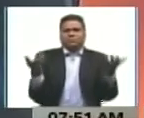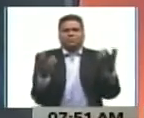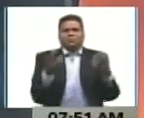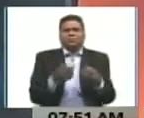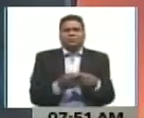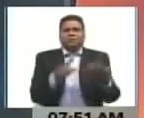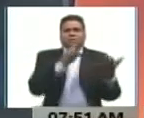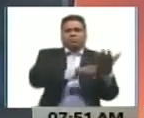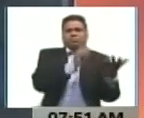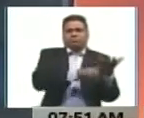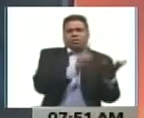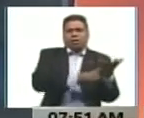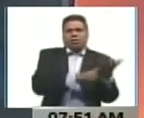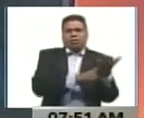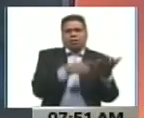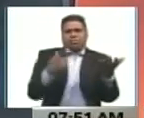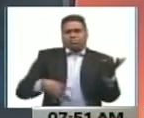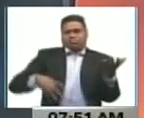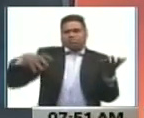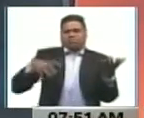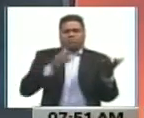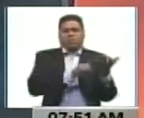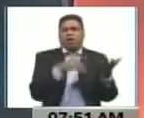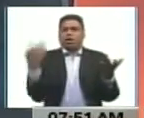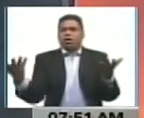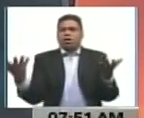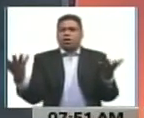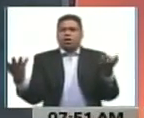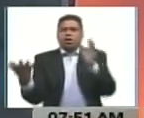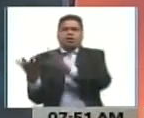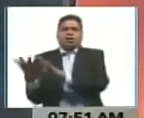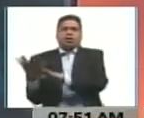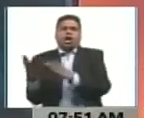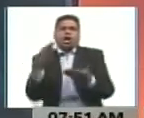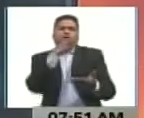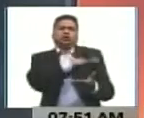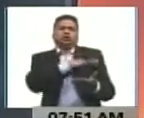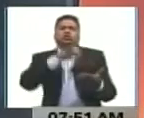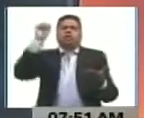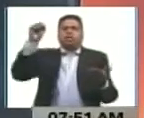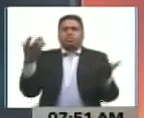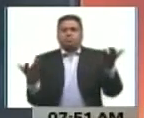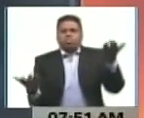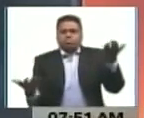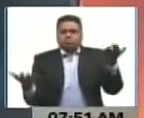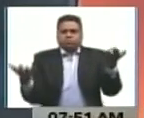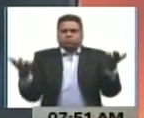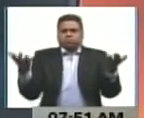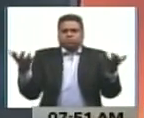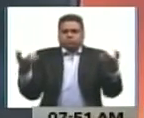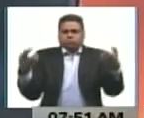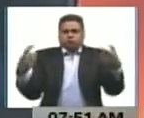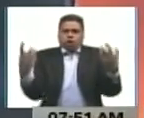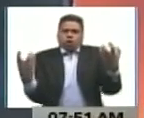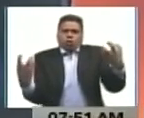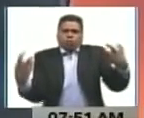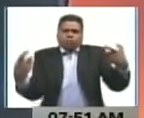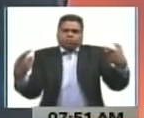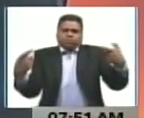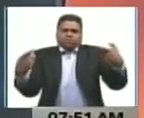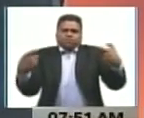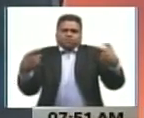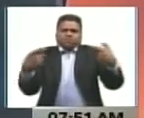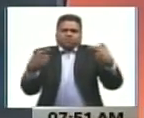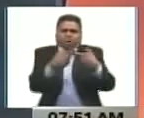país, estos dos modelos están allí chocando. Y evidentemente, solo cuando hay choques, solo cuando hay conflictos, puede haber